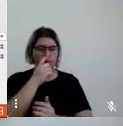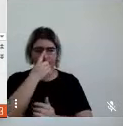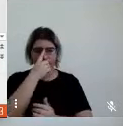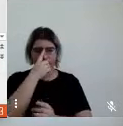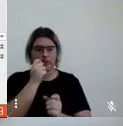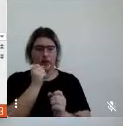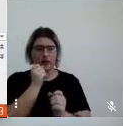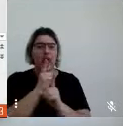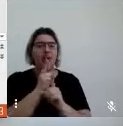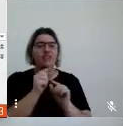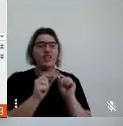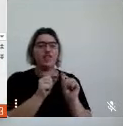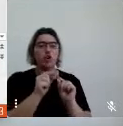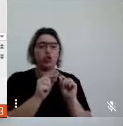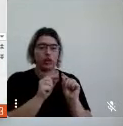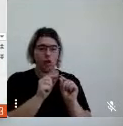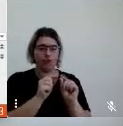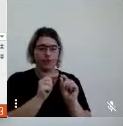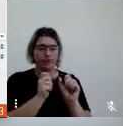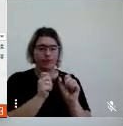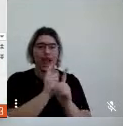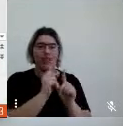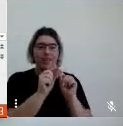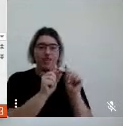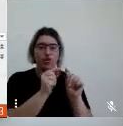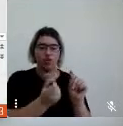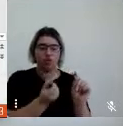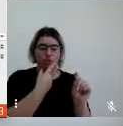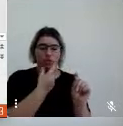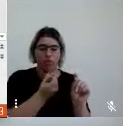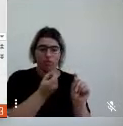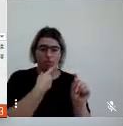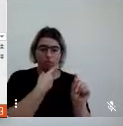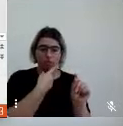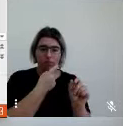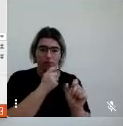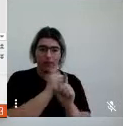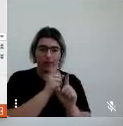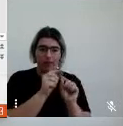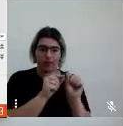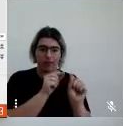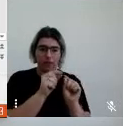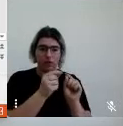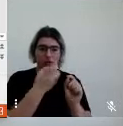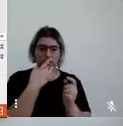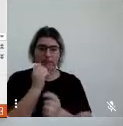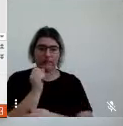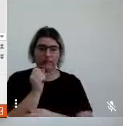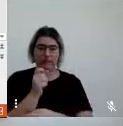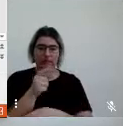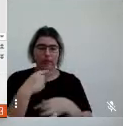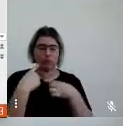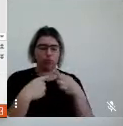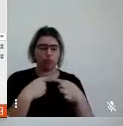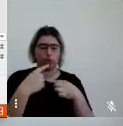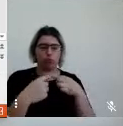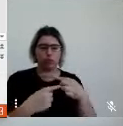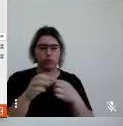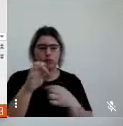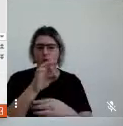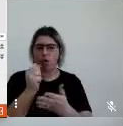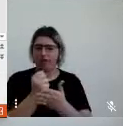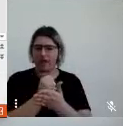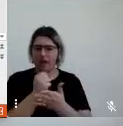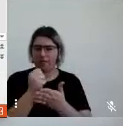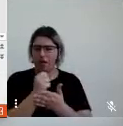antibióticos, una administración de antibióticos de manera muy continuada o incluso otros fármacos